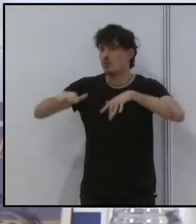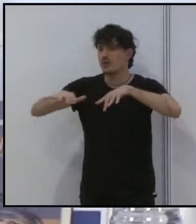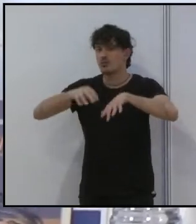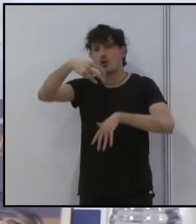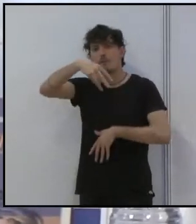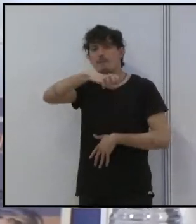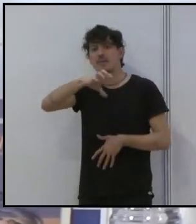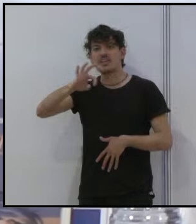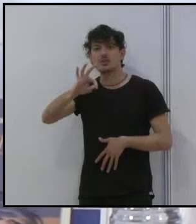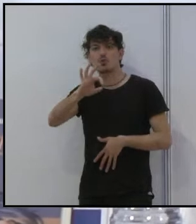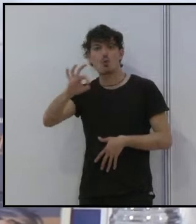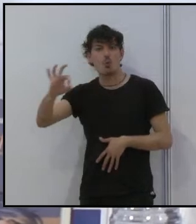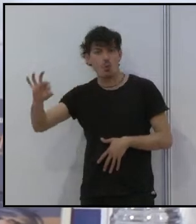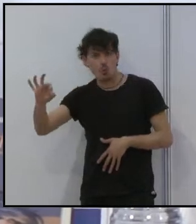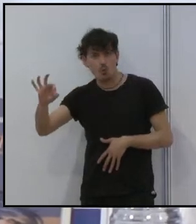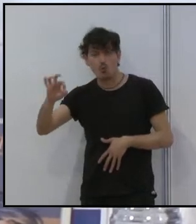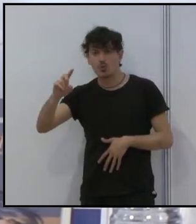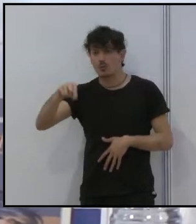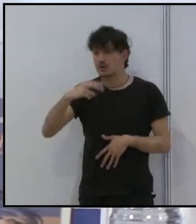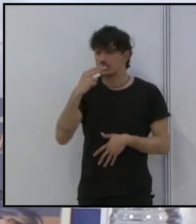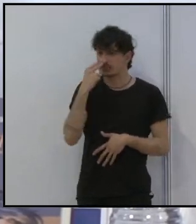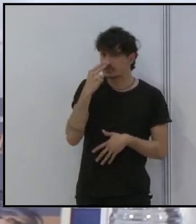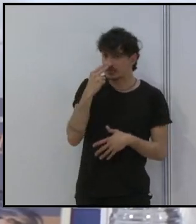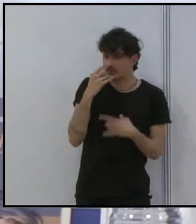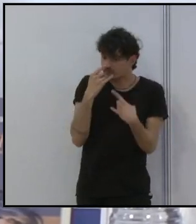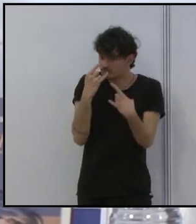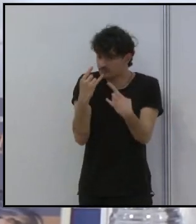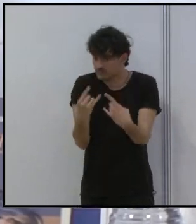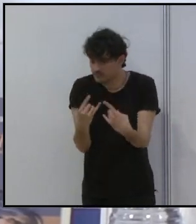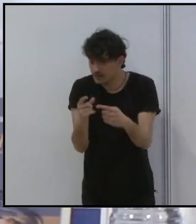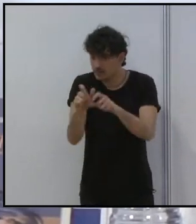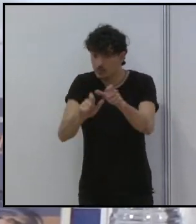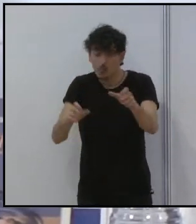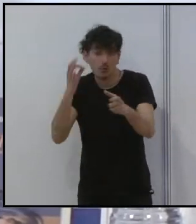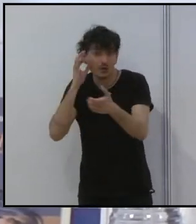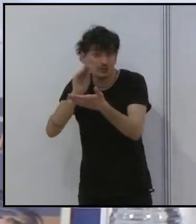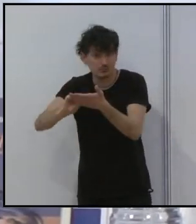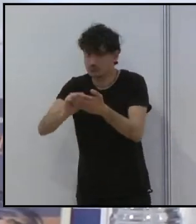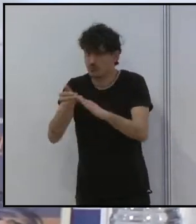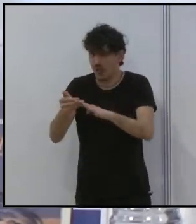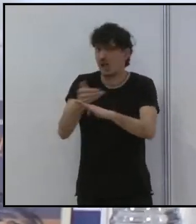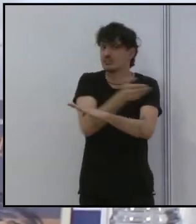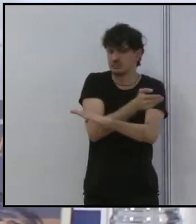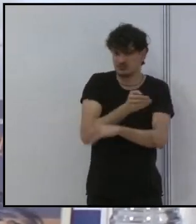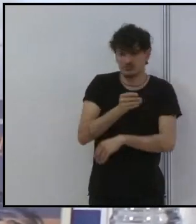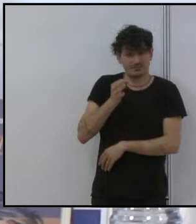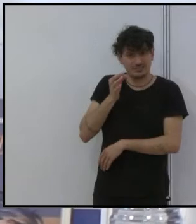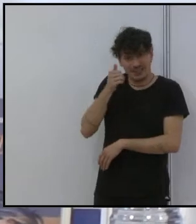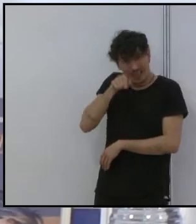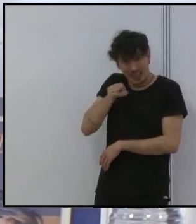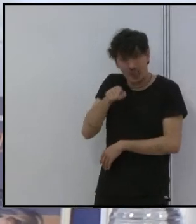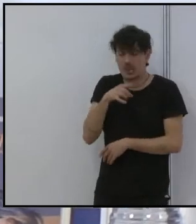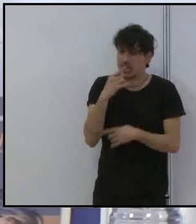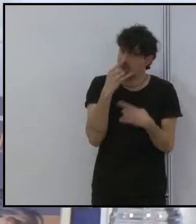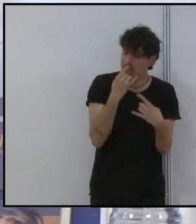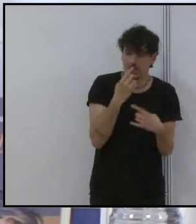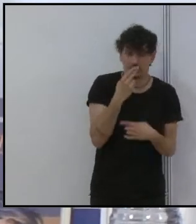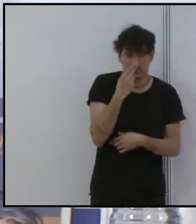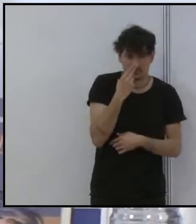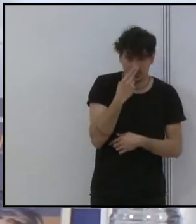ahora mismo suscita la escritura de las mujeres. Estoy segura de que el COVID no va a tener nada que hacer con